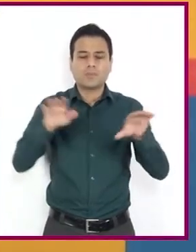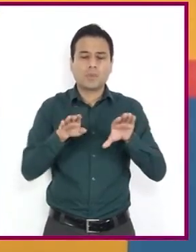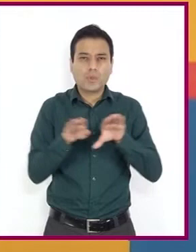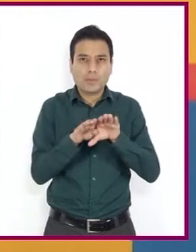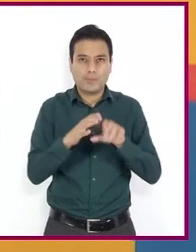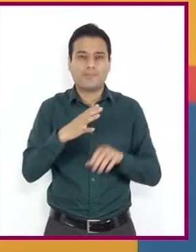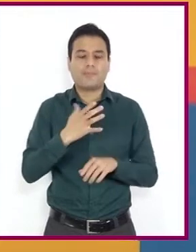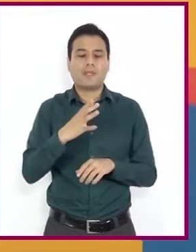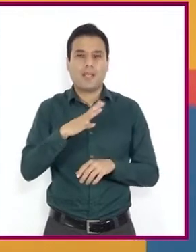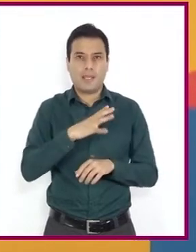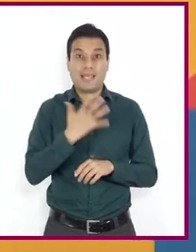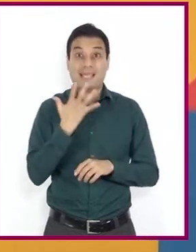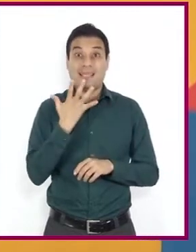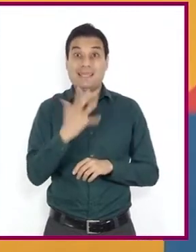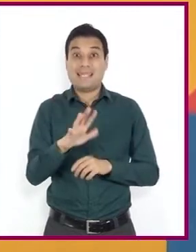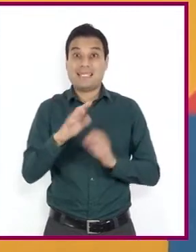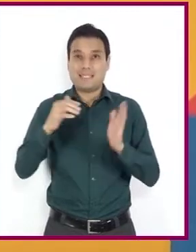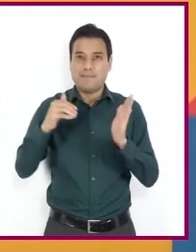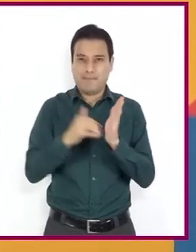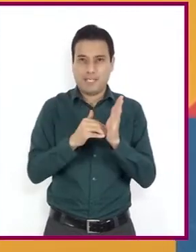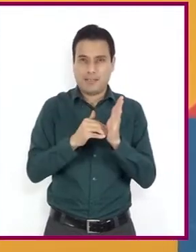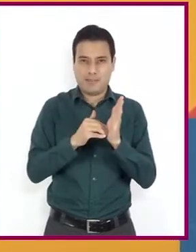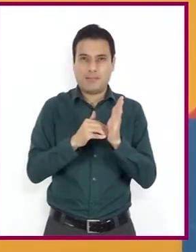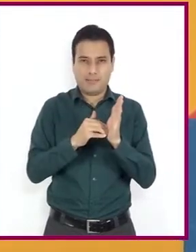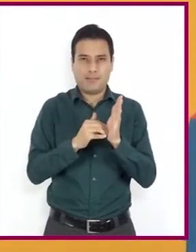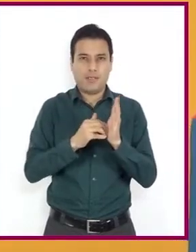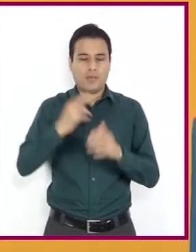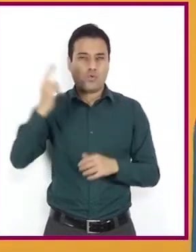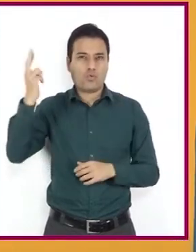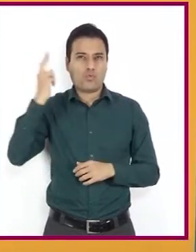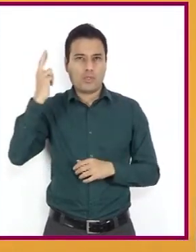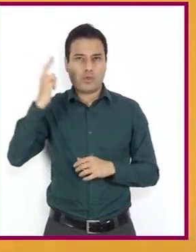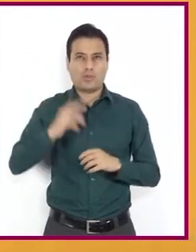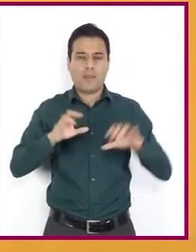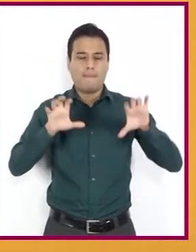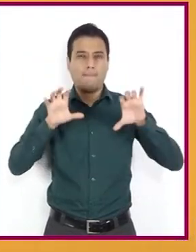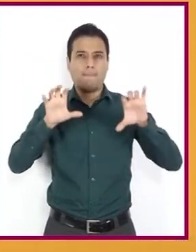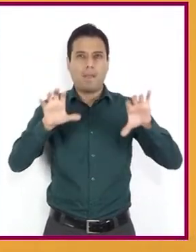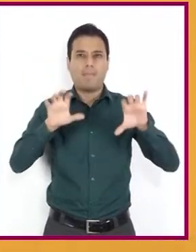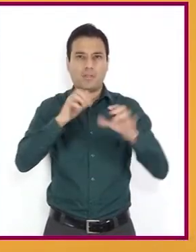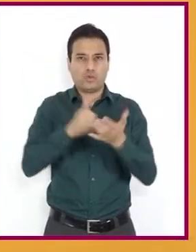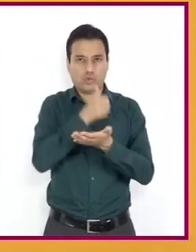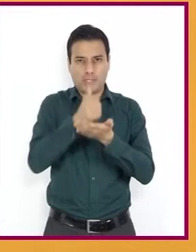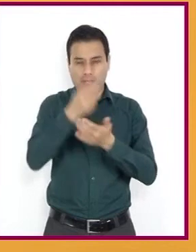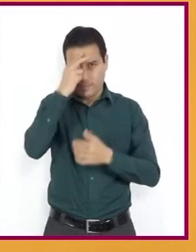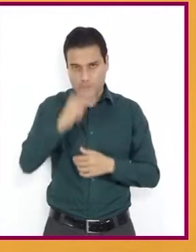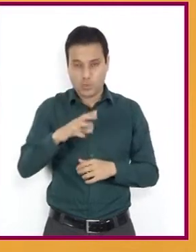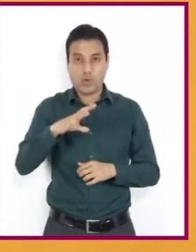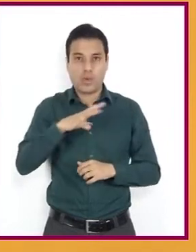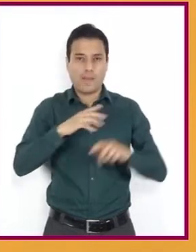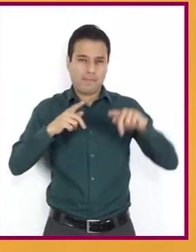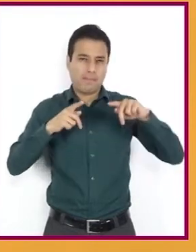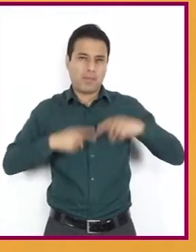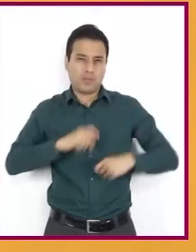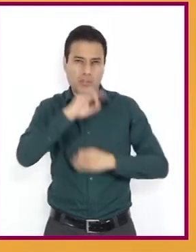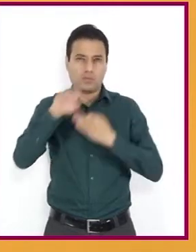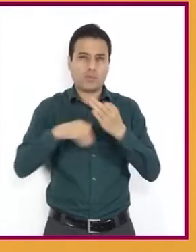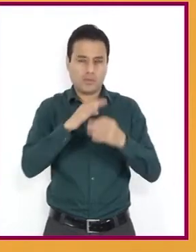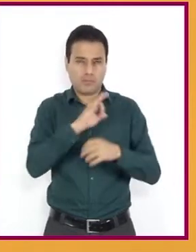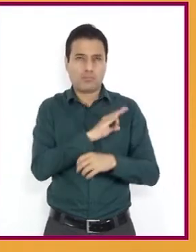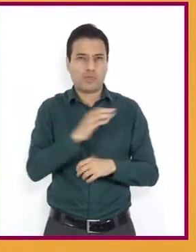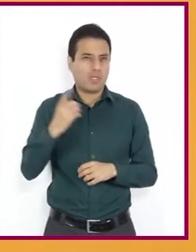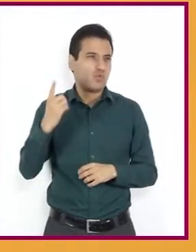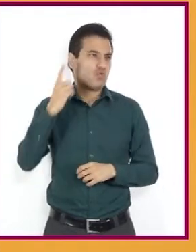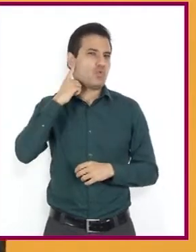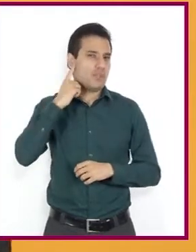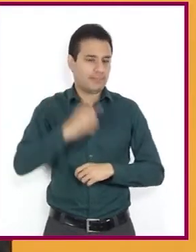10,000 altavoces que hay en la ciudad, de tal manera que la alerta pueda escucharse por la mayor parte de los